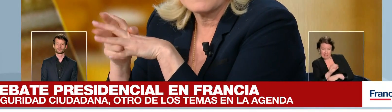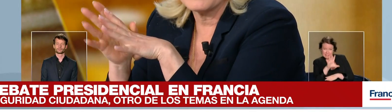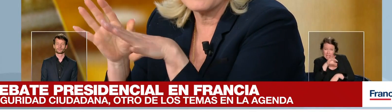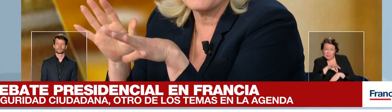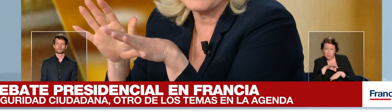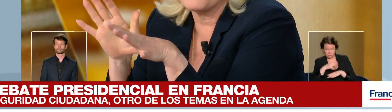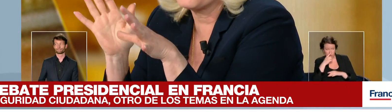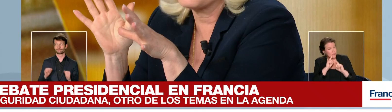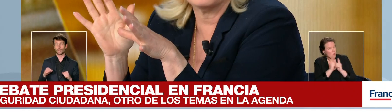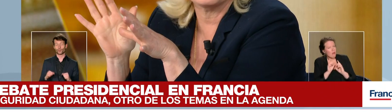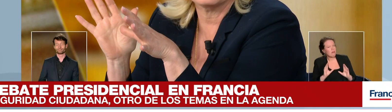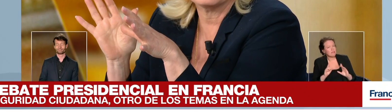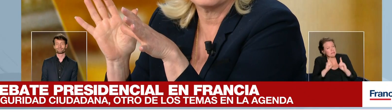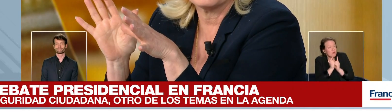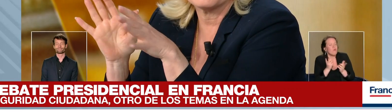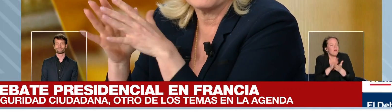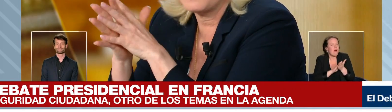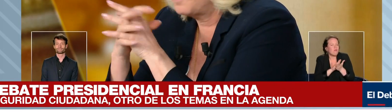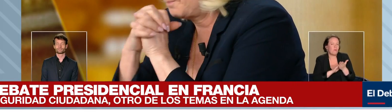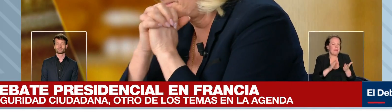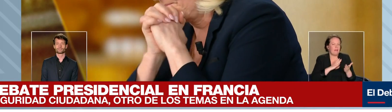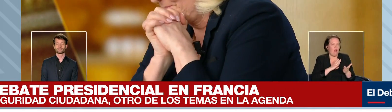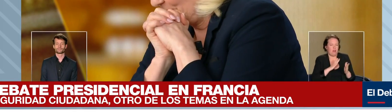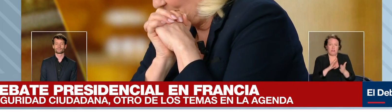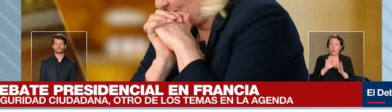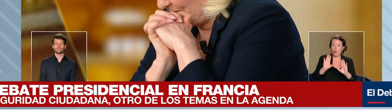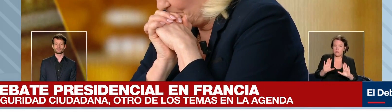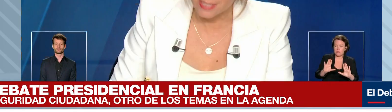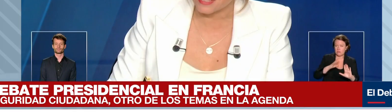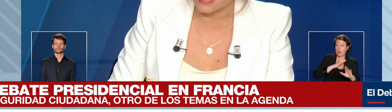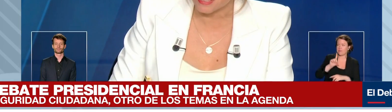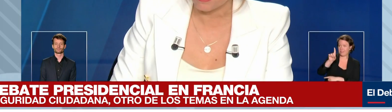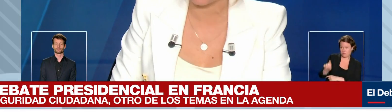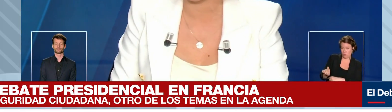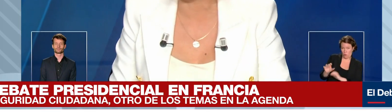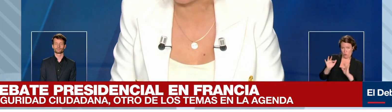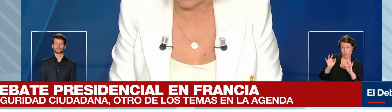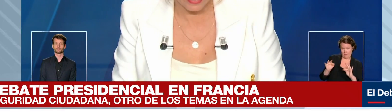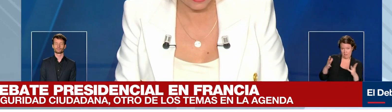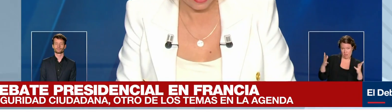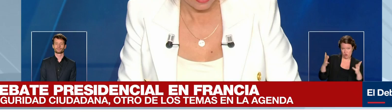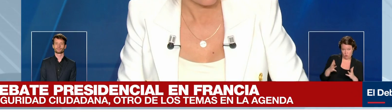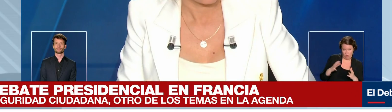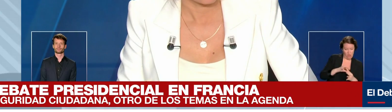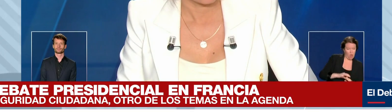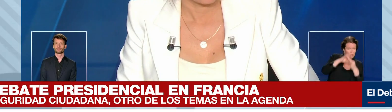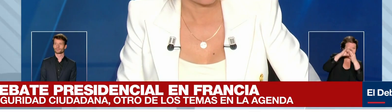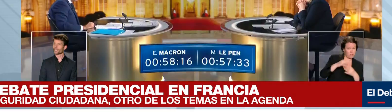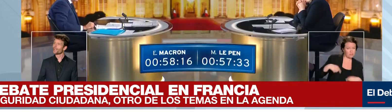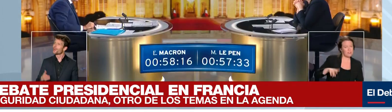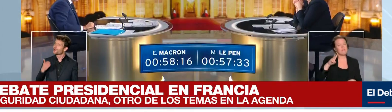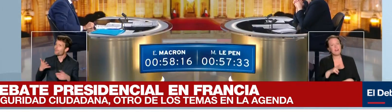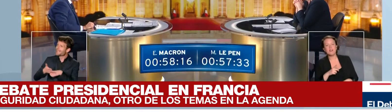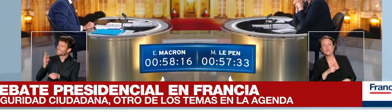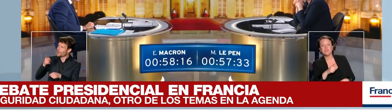pero es un poco corto para hablar totalmente de la inseguridad. Pero bueno, tenemos una pregunta sobre la laicidad.